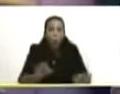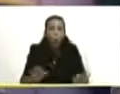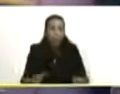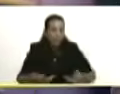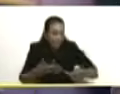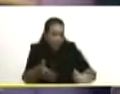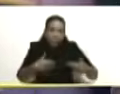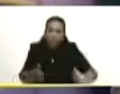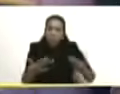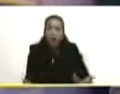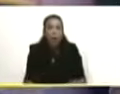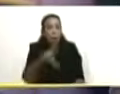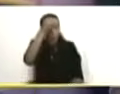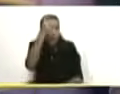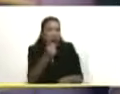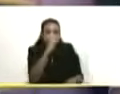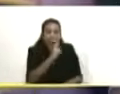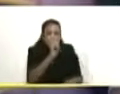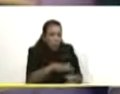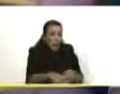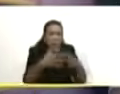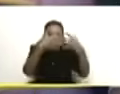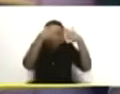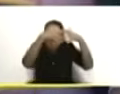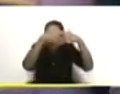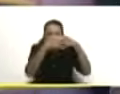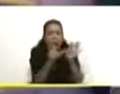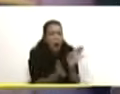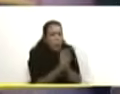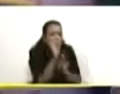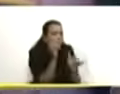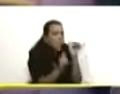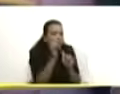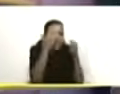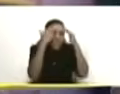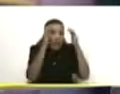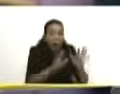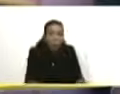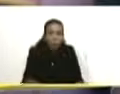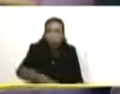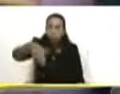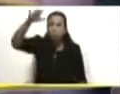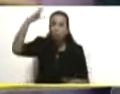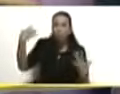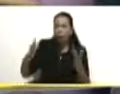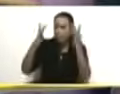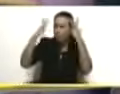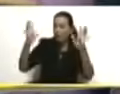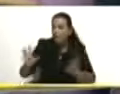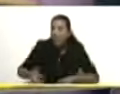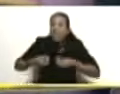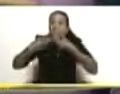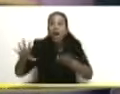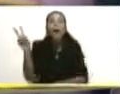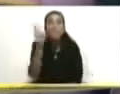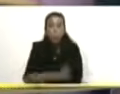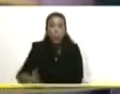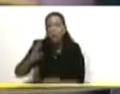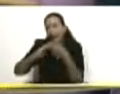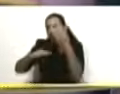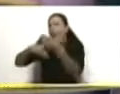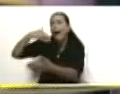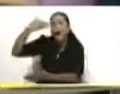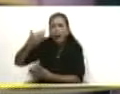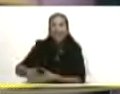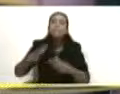de vida, en los primeros años de vida, la oportunidad de ser grandes genios y encontrar allí toda la sabiduría que hemos acumulado por tantos años